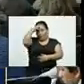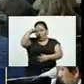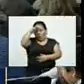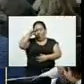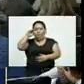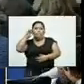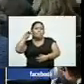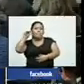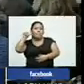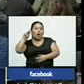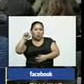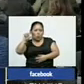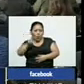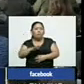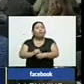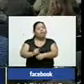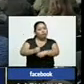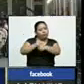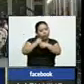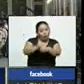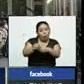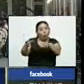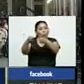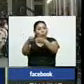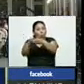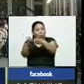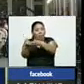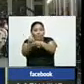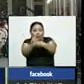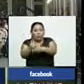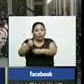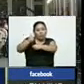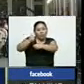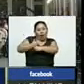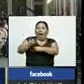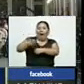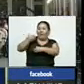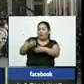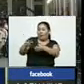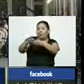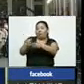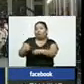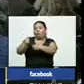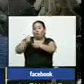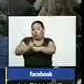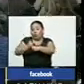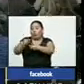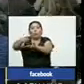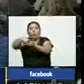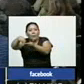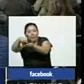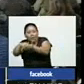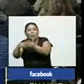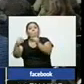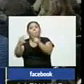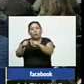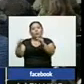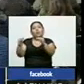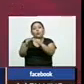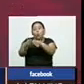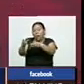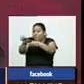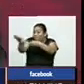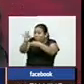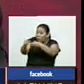le ha apostado a la seguridad de la Guardia Nacional, que inicialmente fue formada por la Policía Militar y la Policía Federal, pero también recibió a nuevos